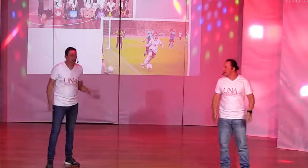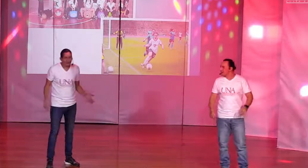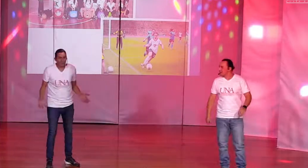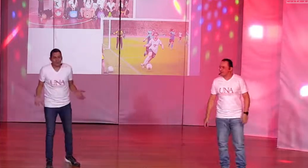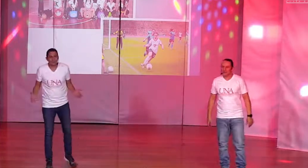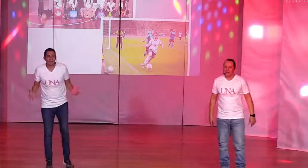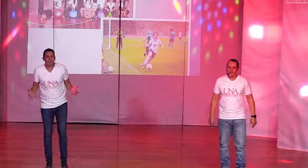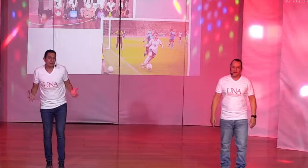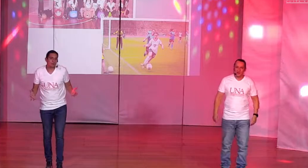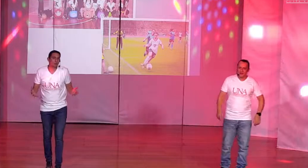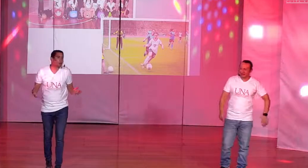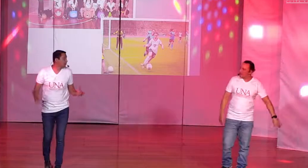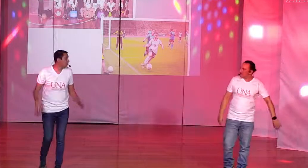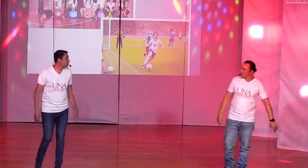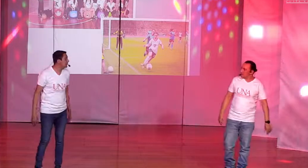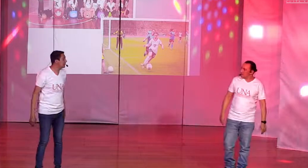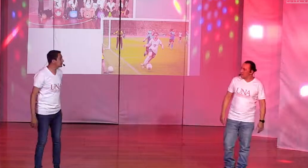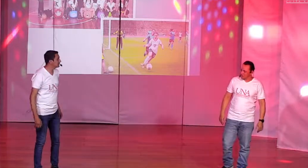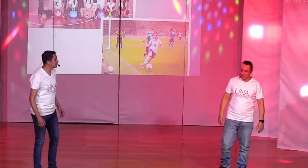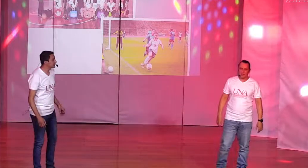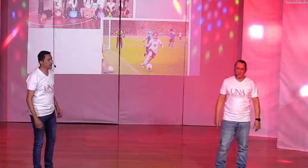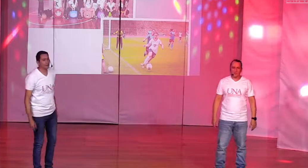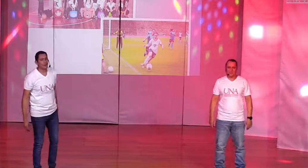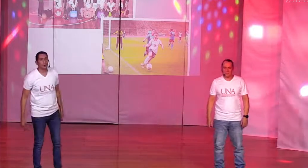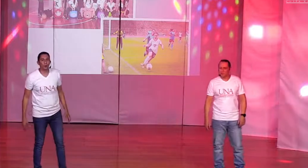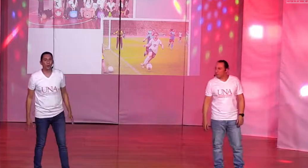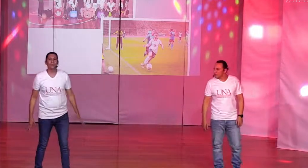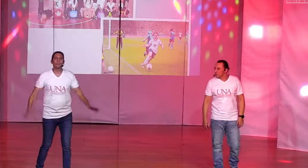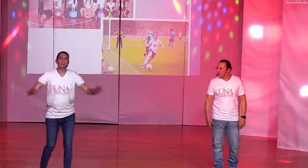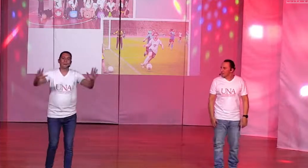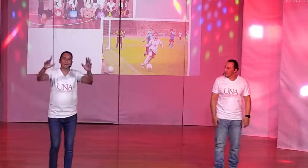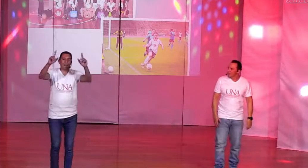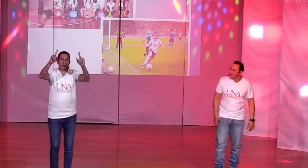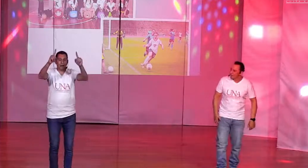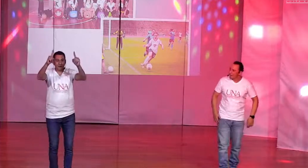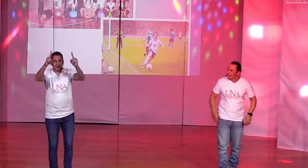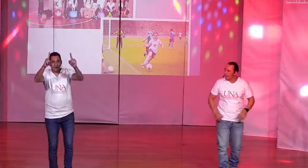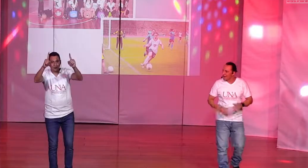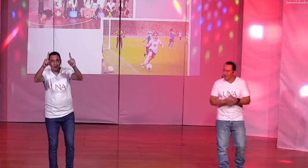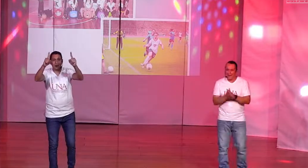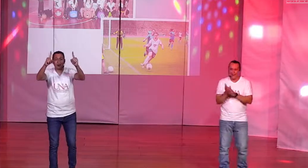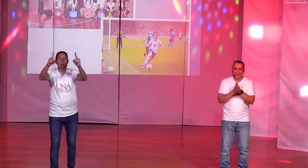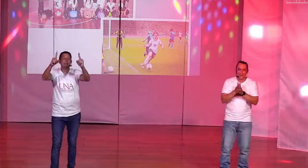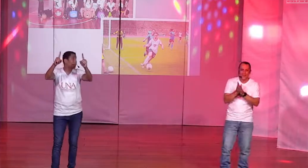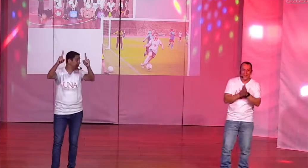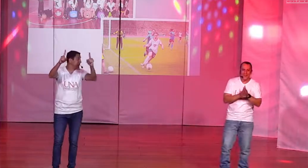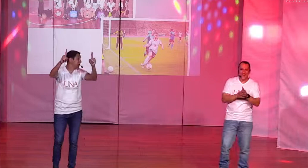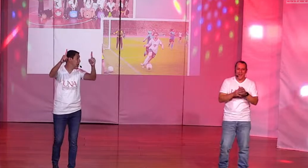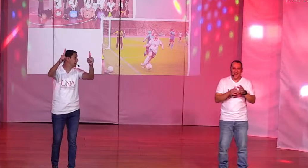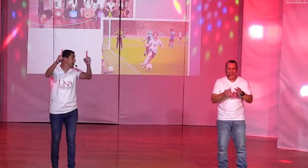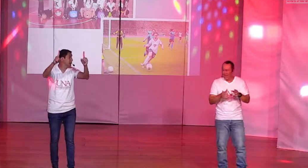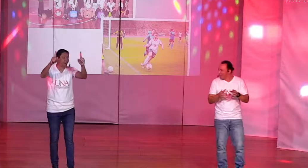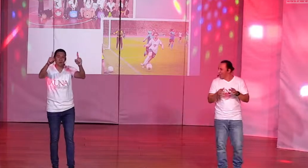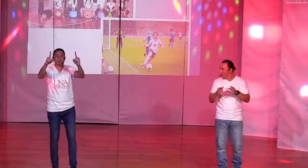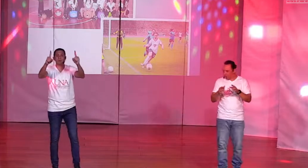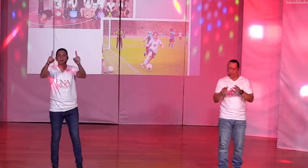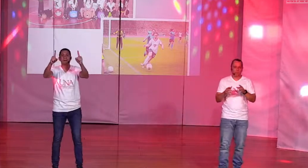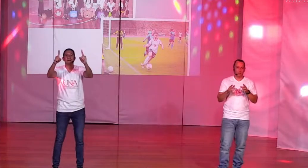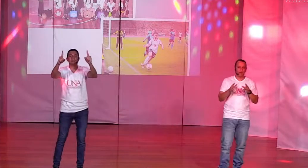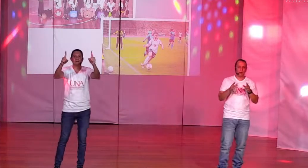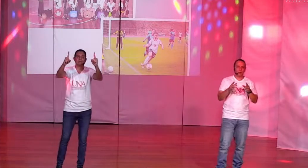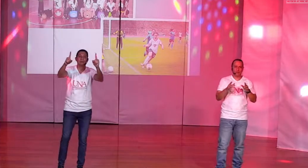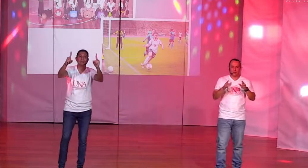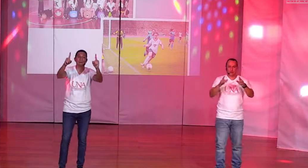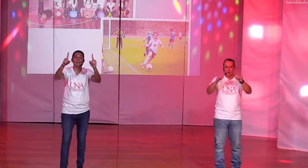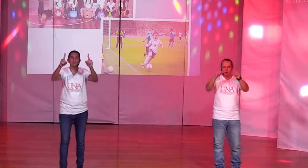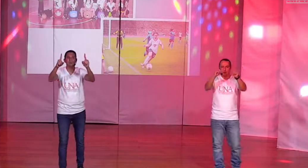sí. ¿Qué le parece si le metemos un poquito la música? Excelente. Ojo. Tenemos música ahí. Vea, vamos a hacer lo siguiente. Vamos a hacerlo despacito, Marito, la primera